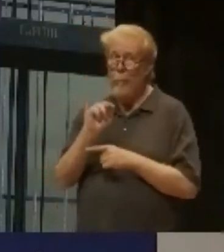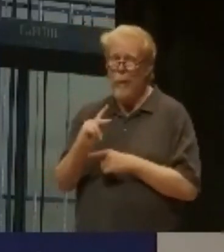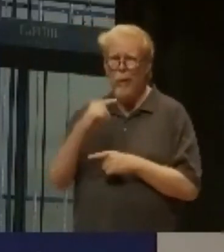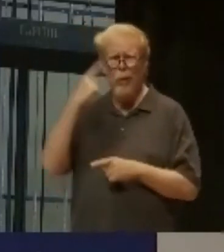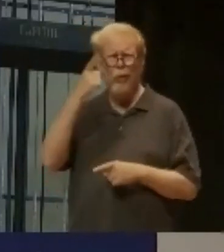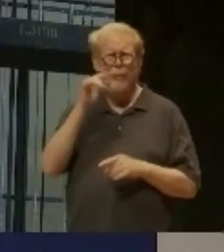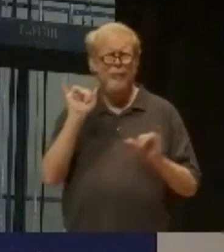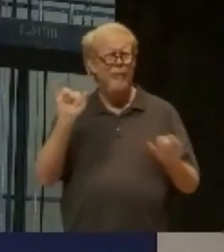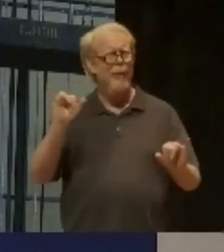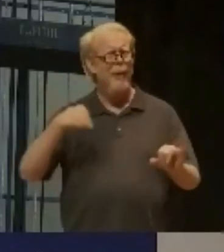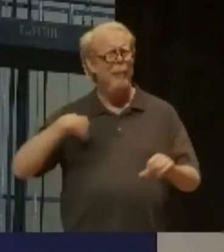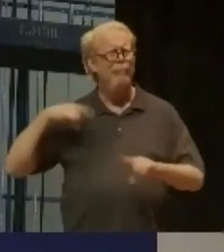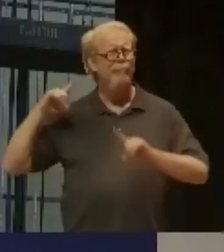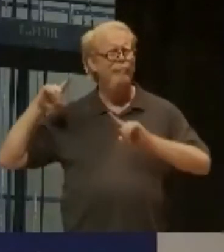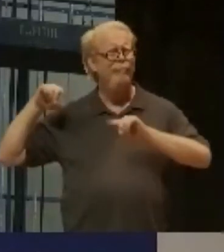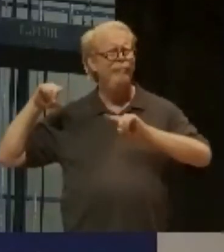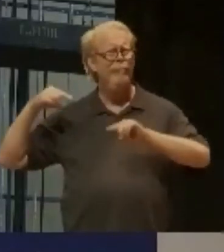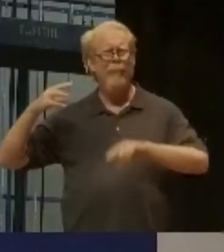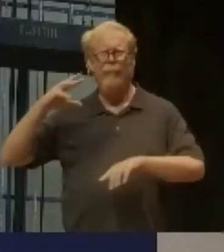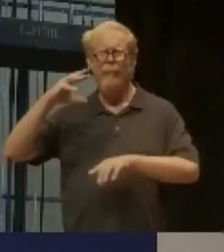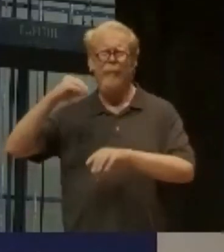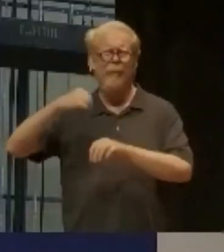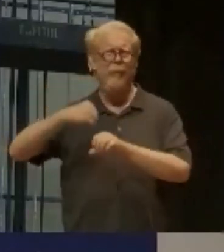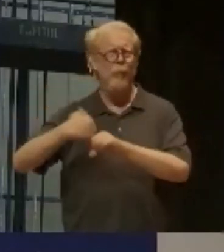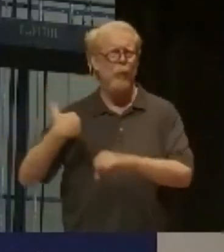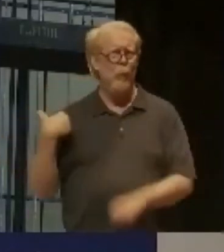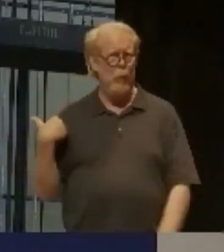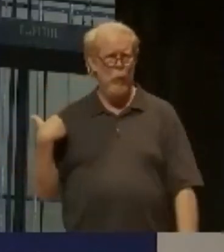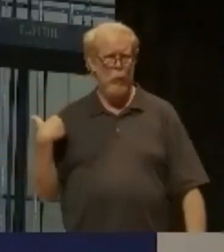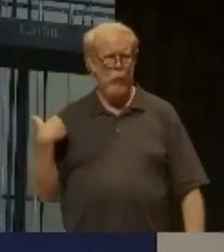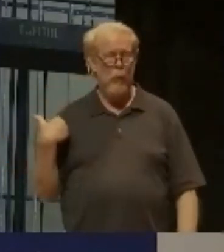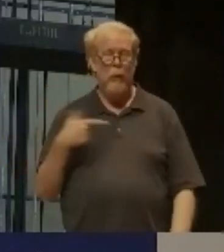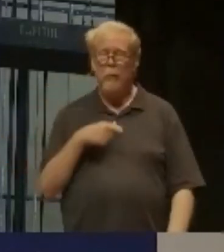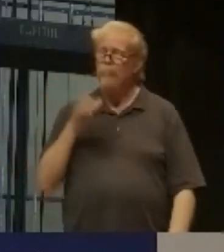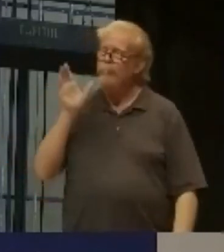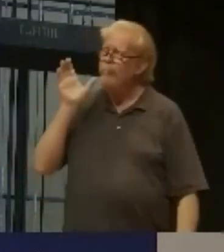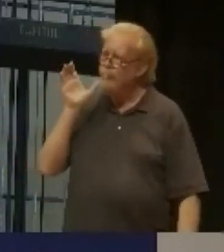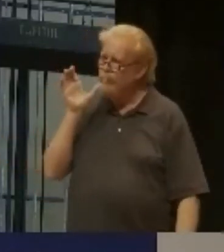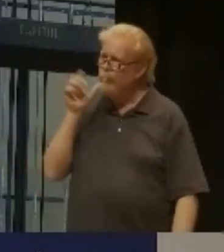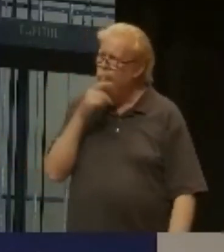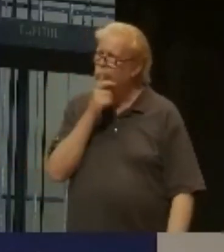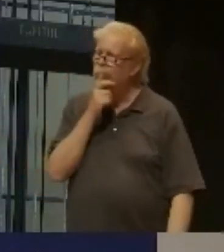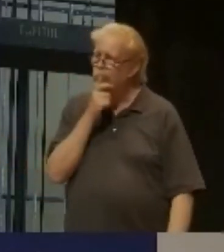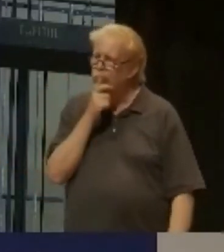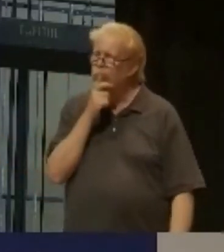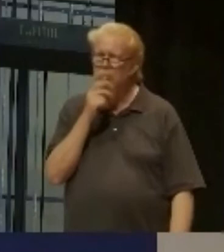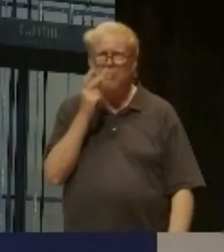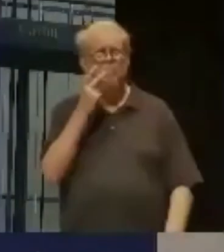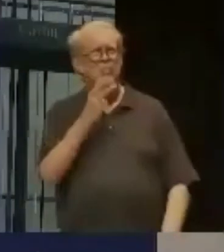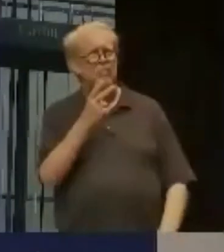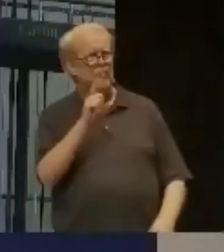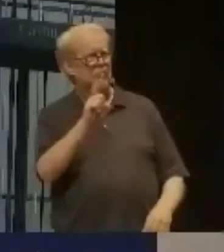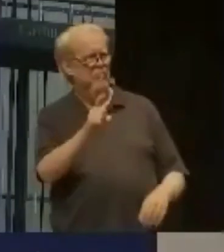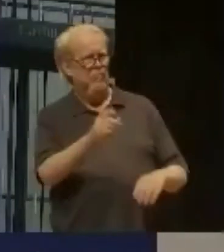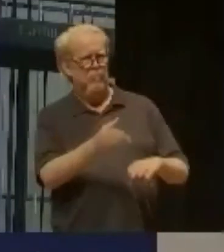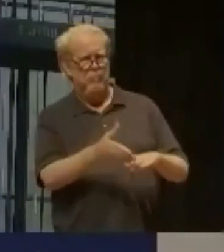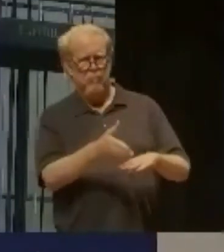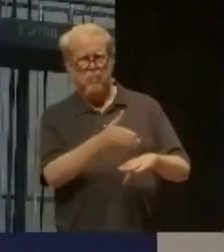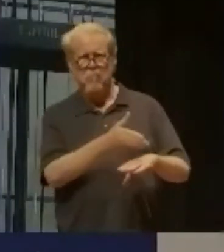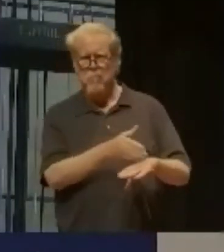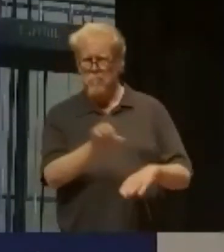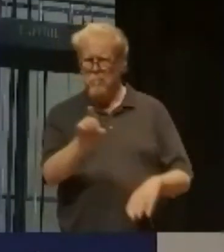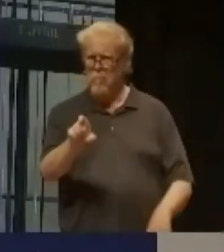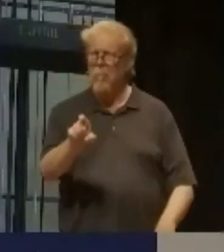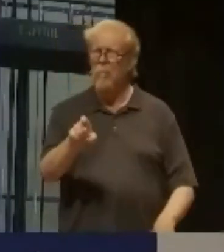Burbank todavía se miraba igual que cuando yo estuve en los 60s en la escuela. Él me escuchó y él vio que Burbank